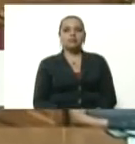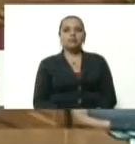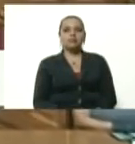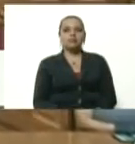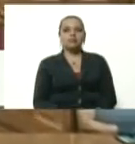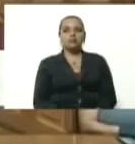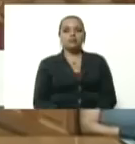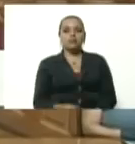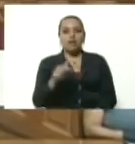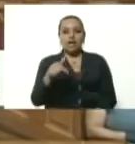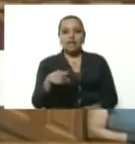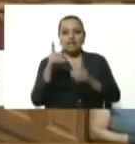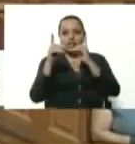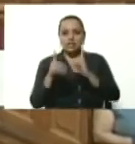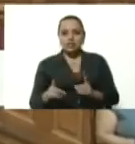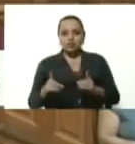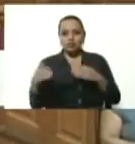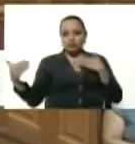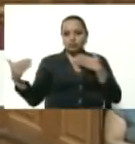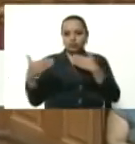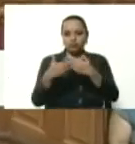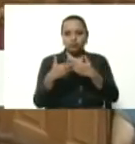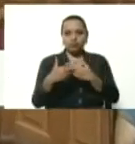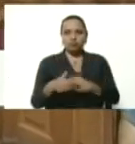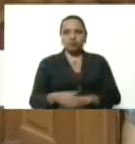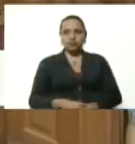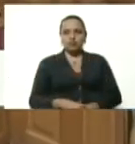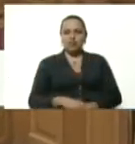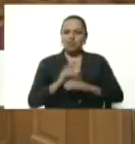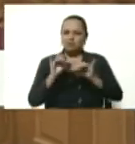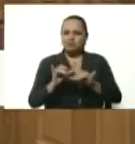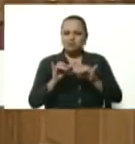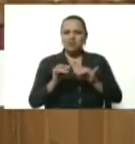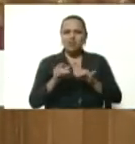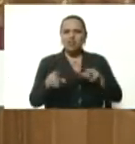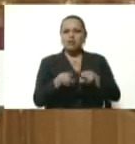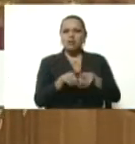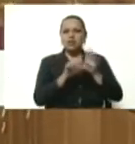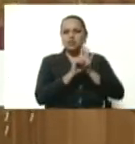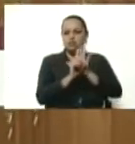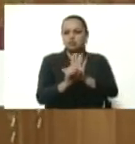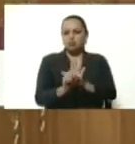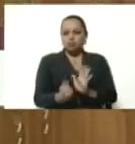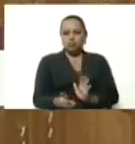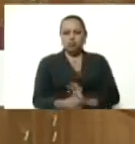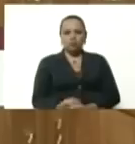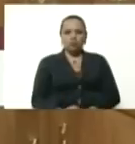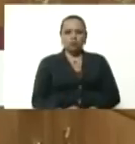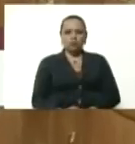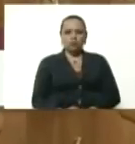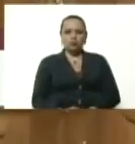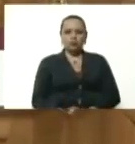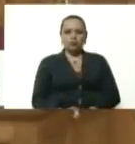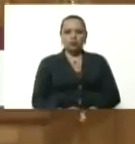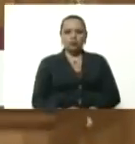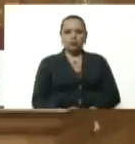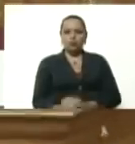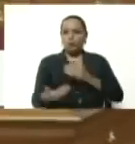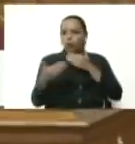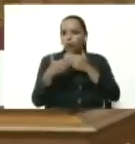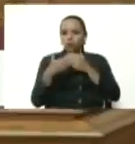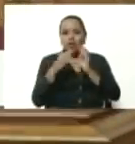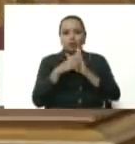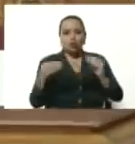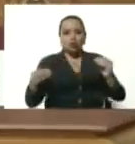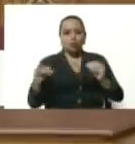En esta decisión se ataca, por eso digo que es una simbología. Y por eso es contra todos